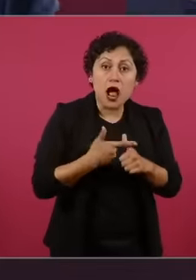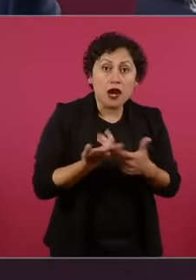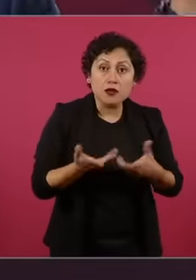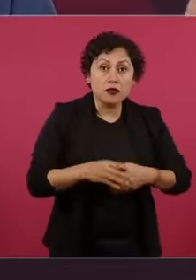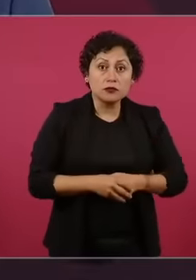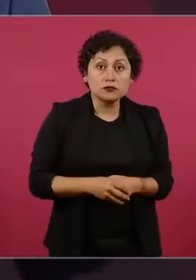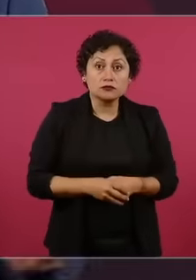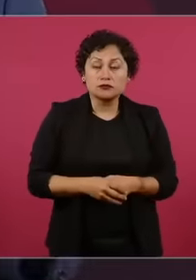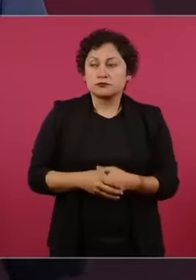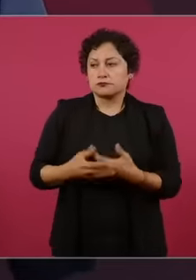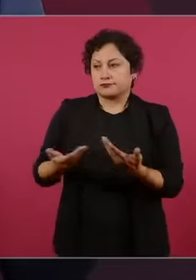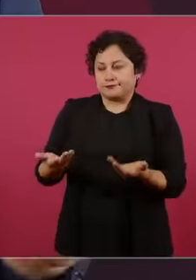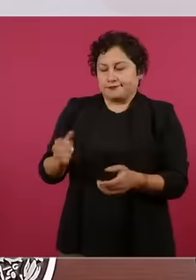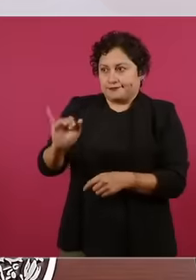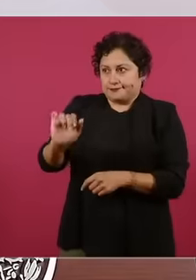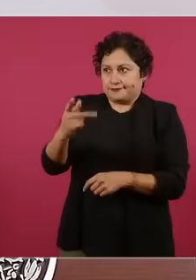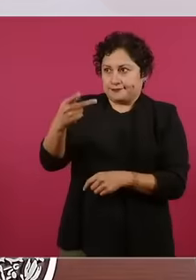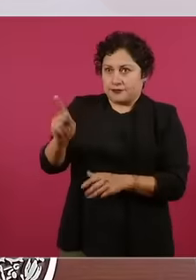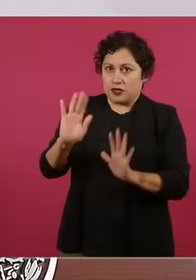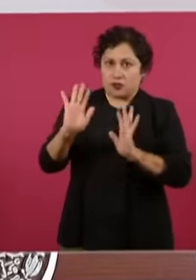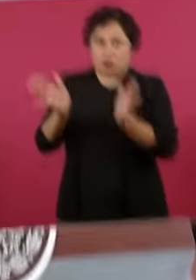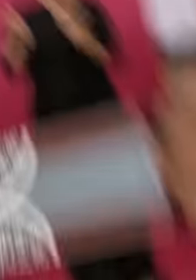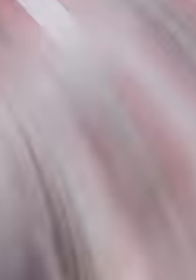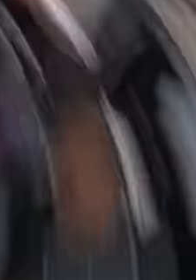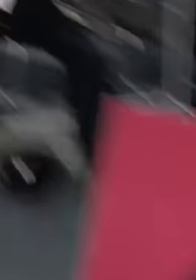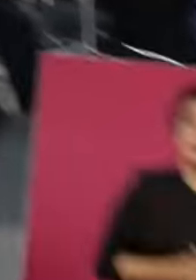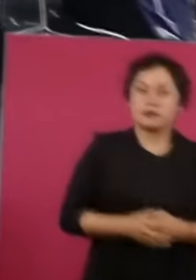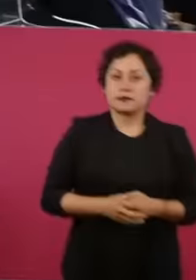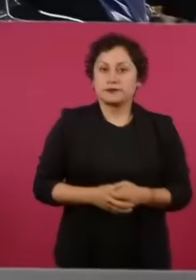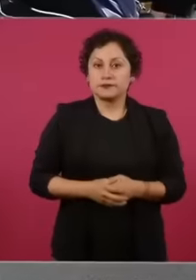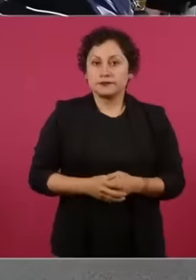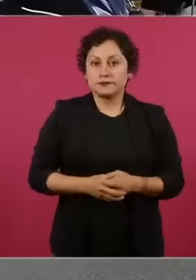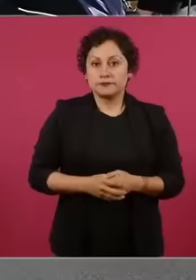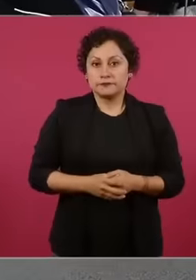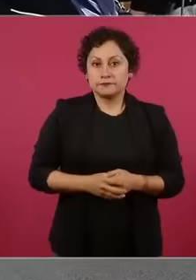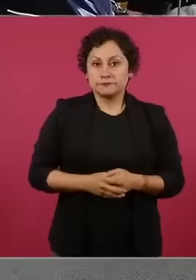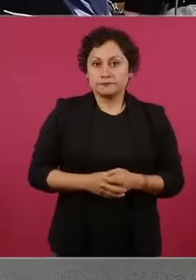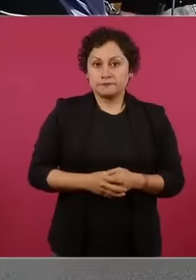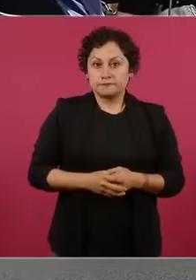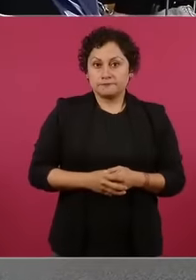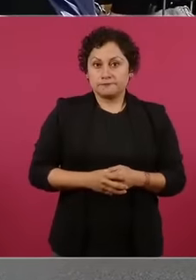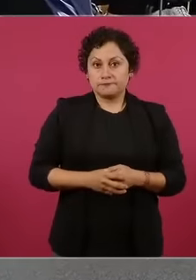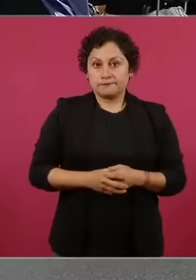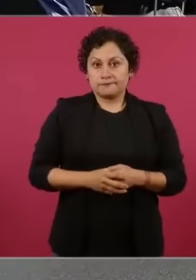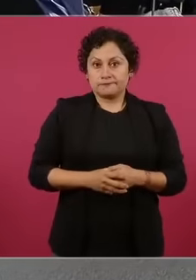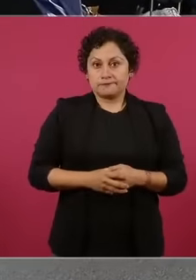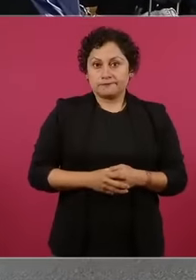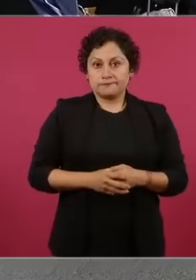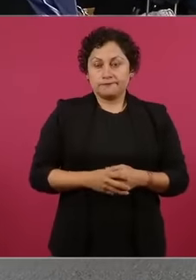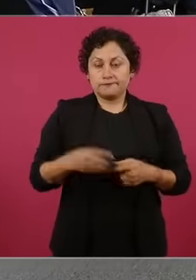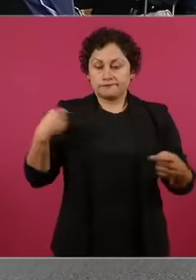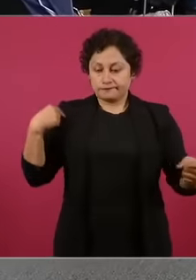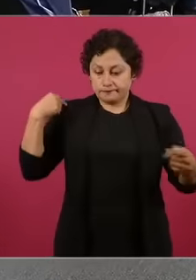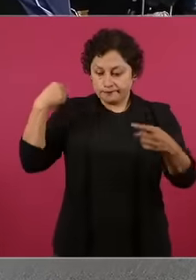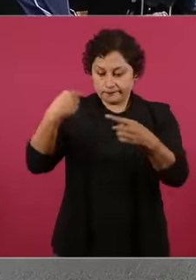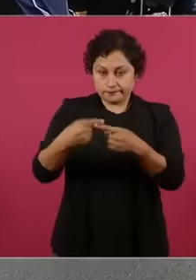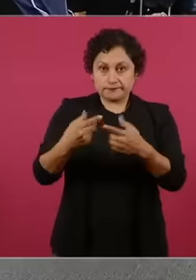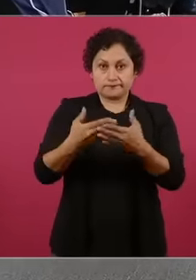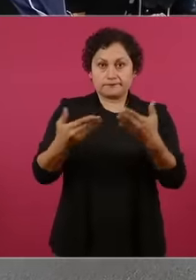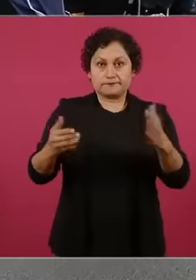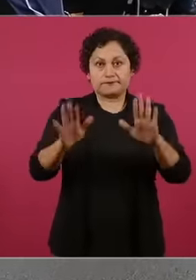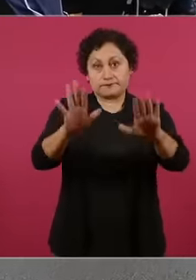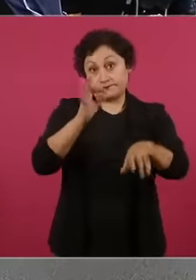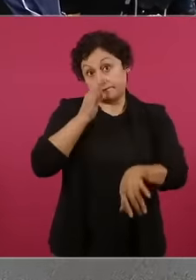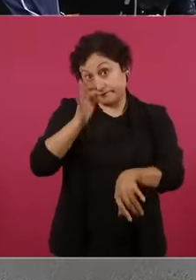su parte, el presidente López Obrador, con toda calma y paciencia, atendió a las preguntas de esta supuesta